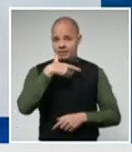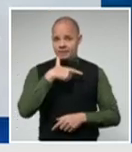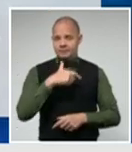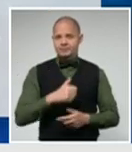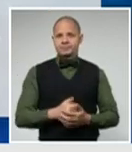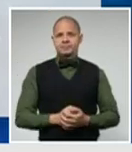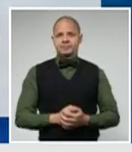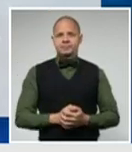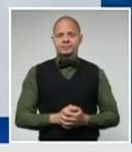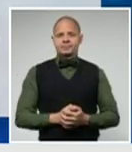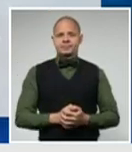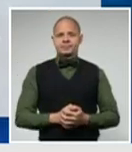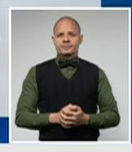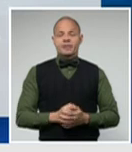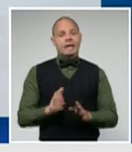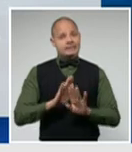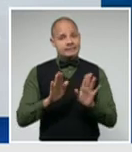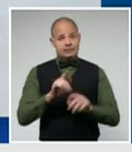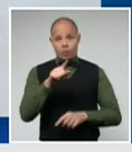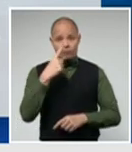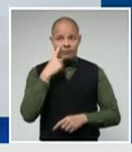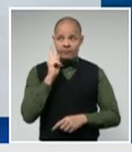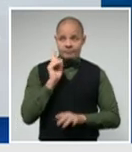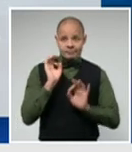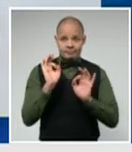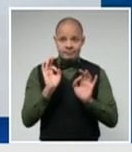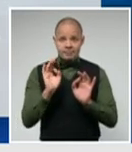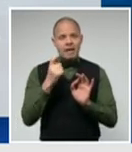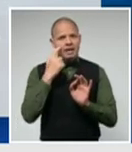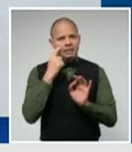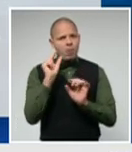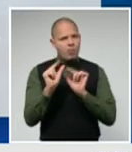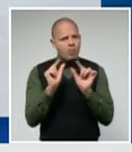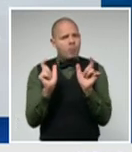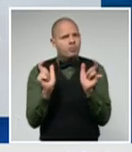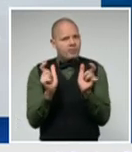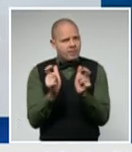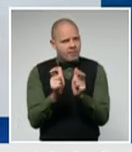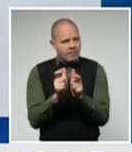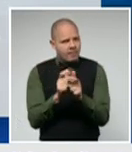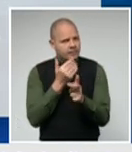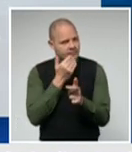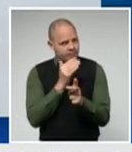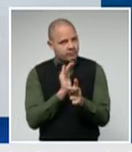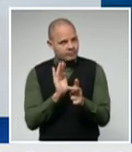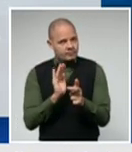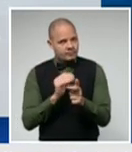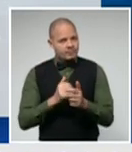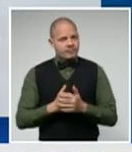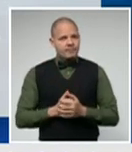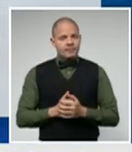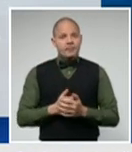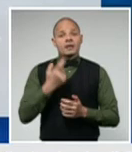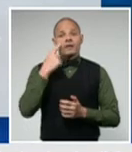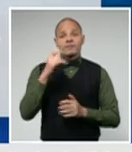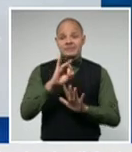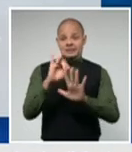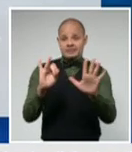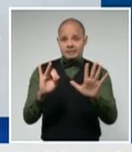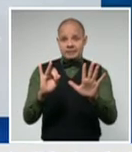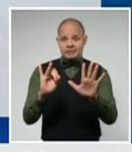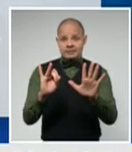que como ustedes ven ha ido teniendo una reducción del número de casos, pues los 7 que se diagnostican